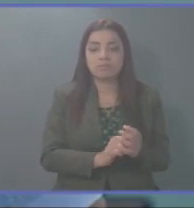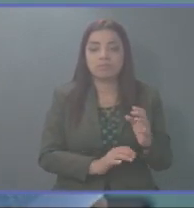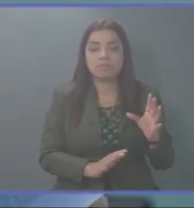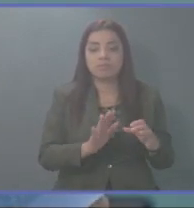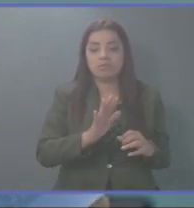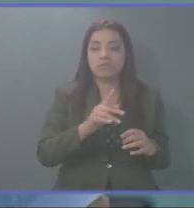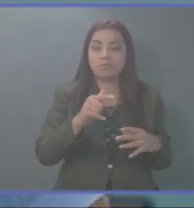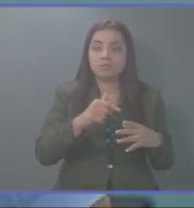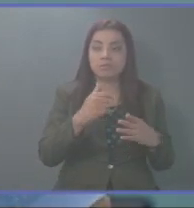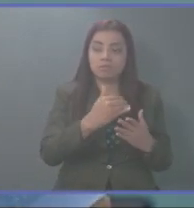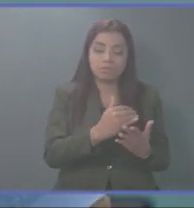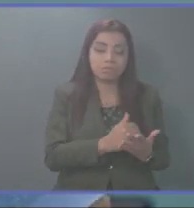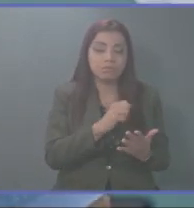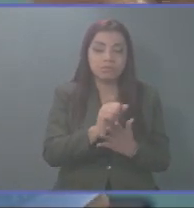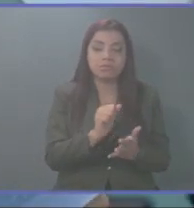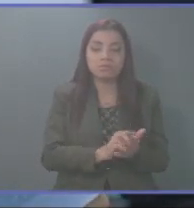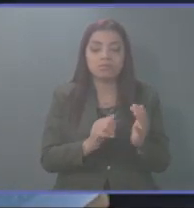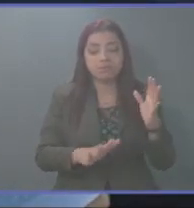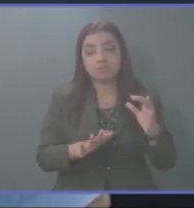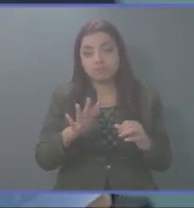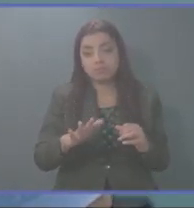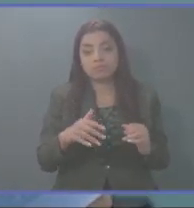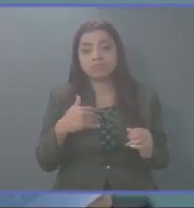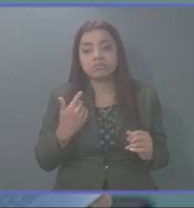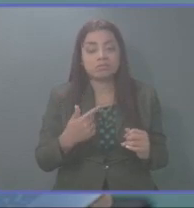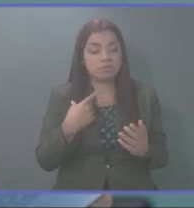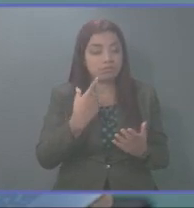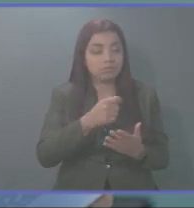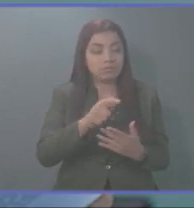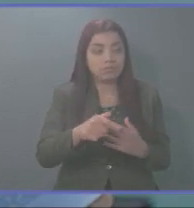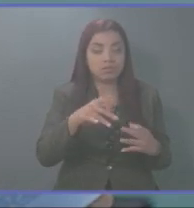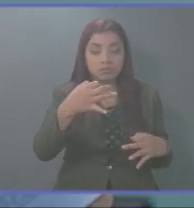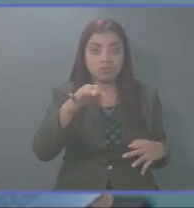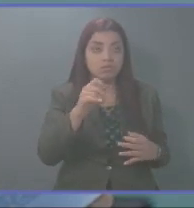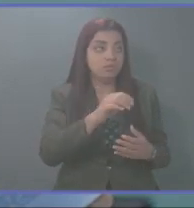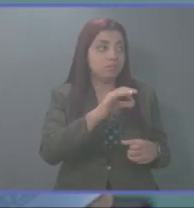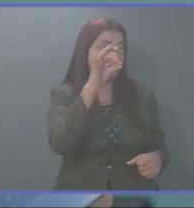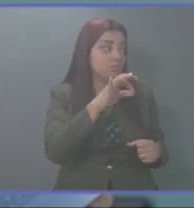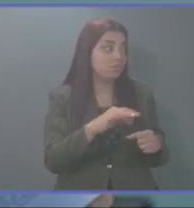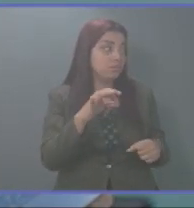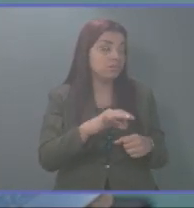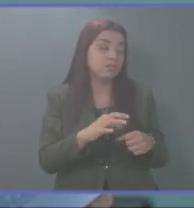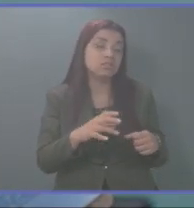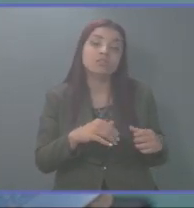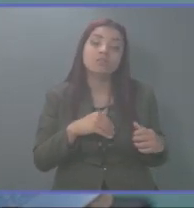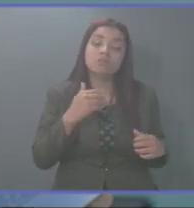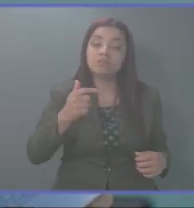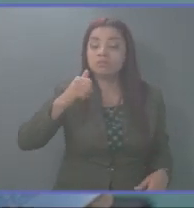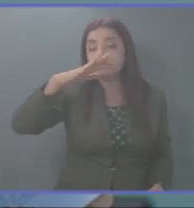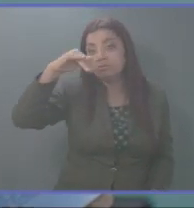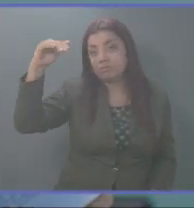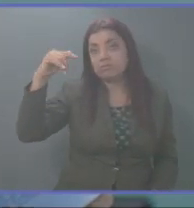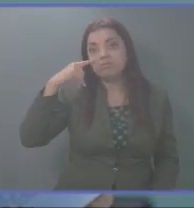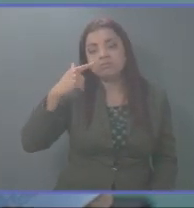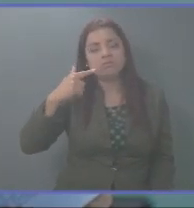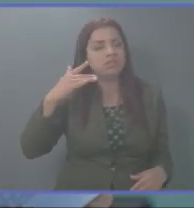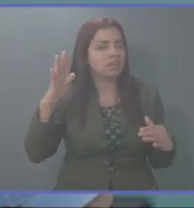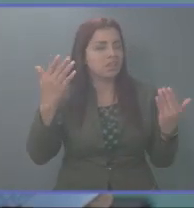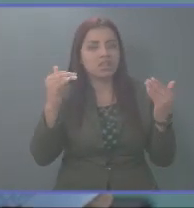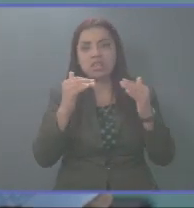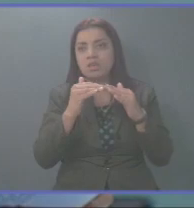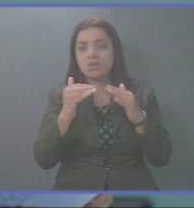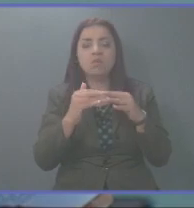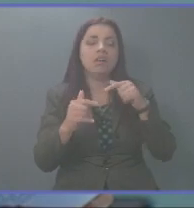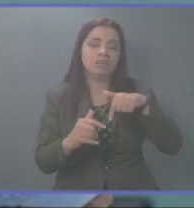siguiente manera. Artículo 15. El formato de las papeletas de votación a utilizarse en el exterior será igual a las utilizadas